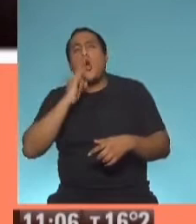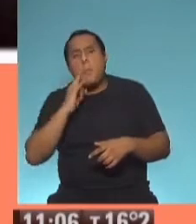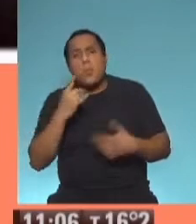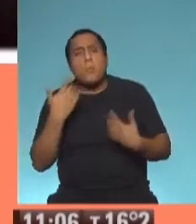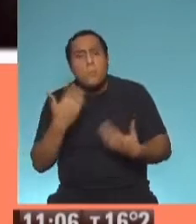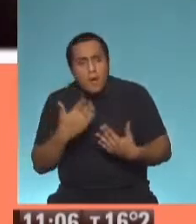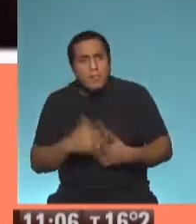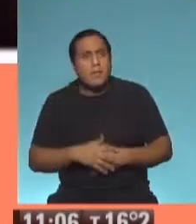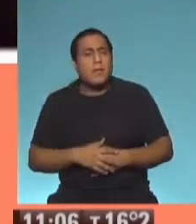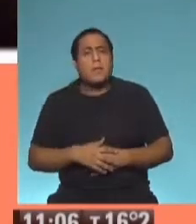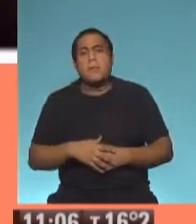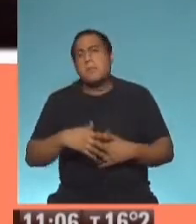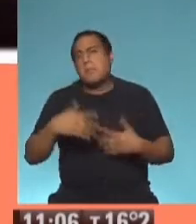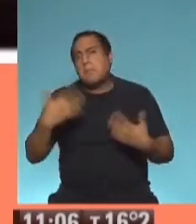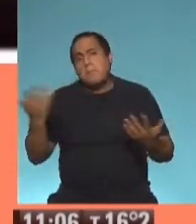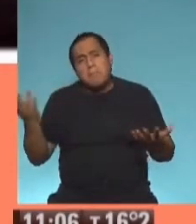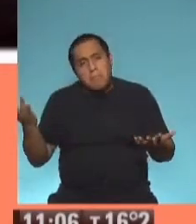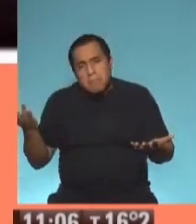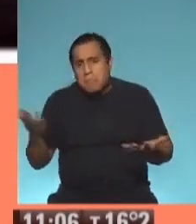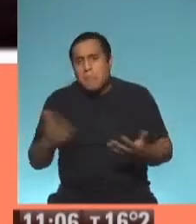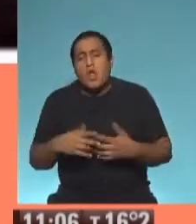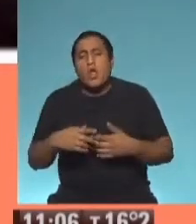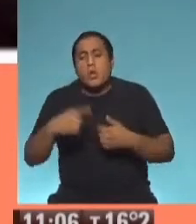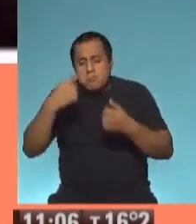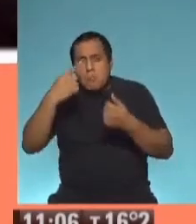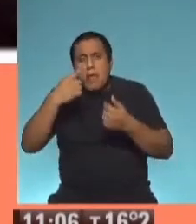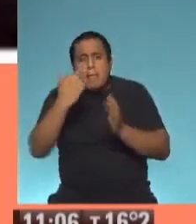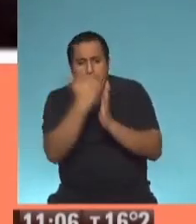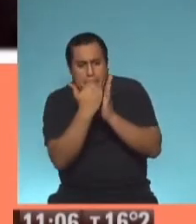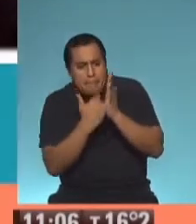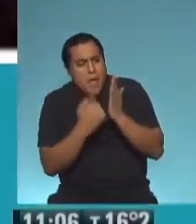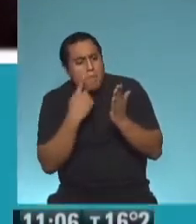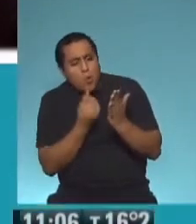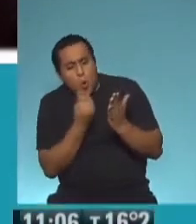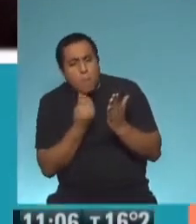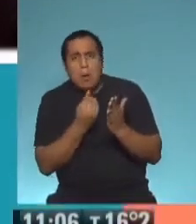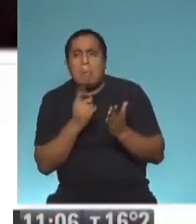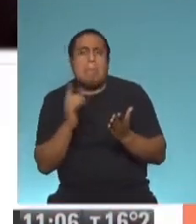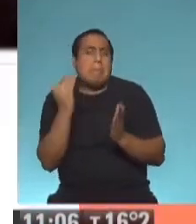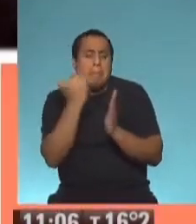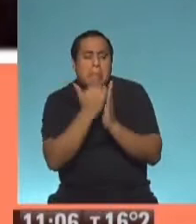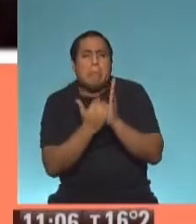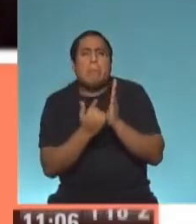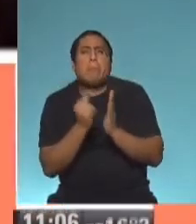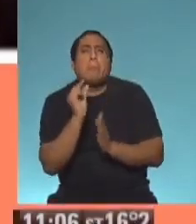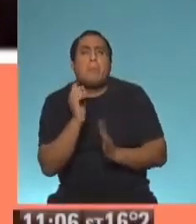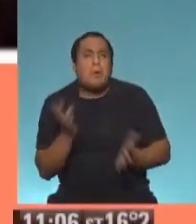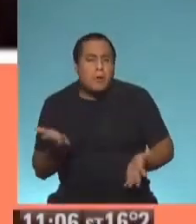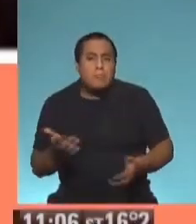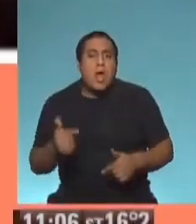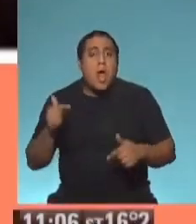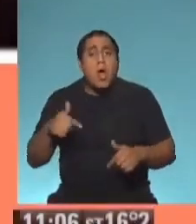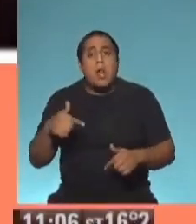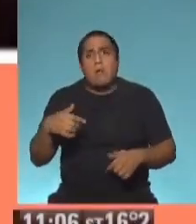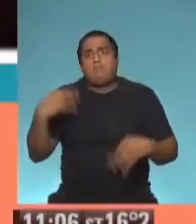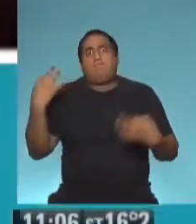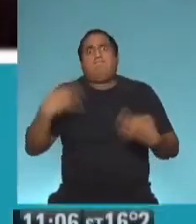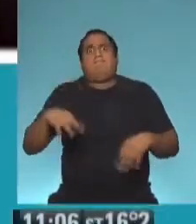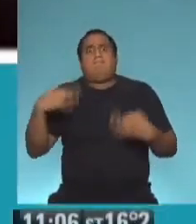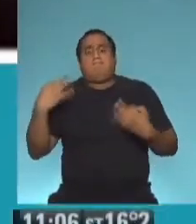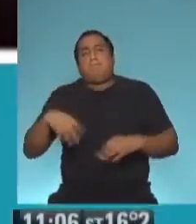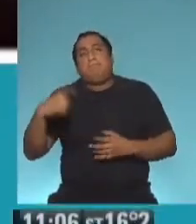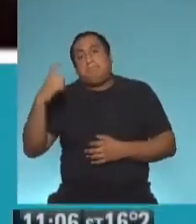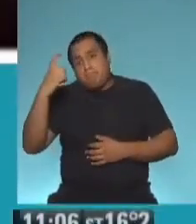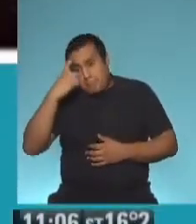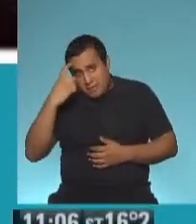usar, tienen muy pocas contraindicaciones. Y la verdad que es un buen momento pensar, bueno,